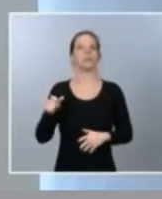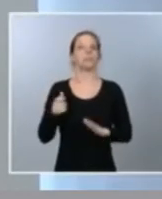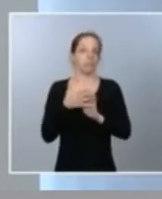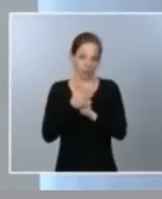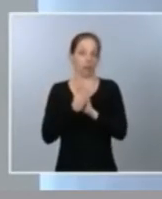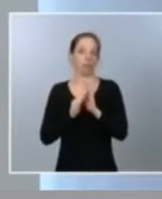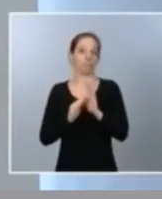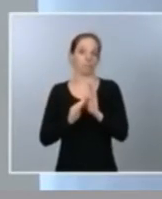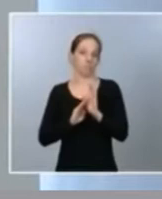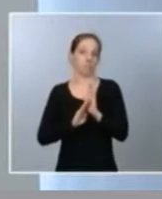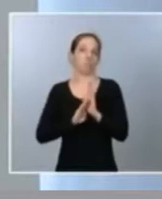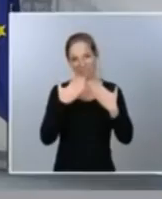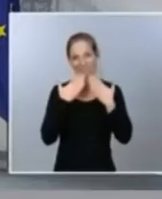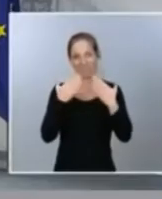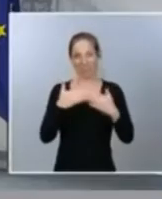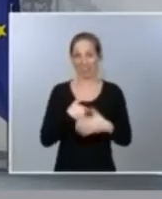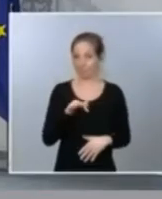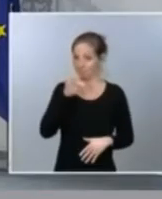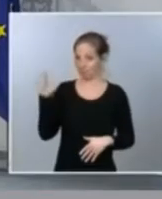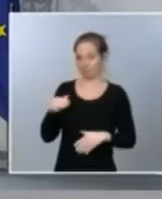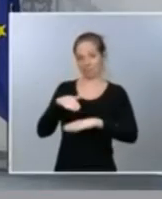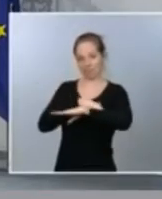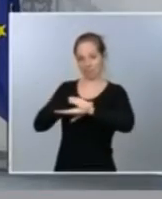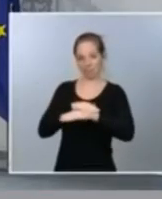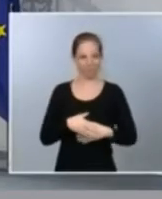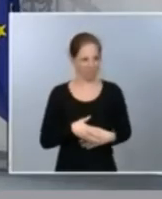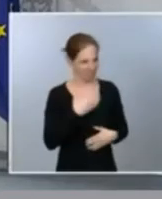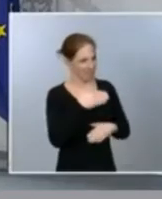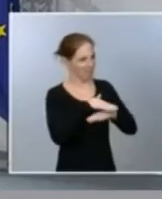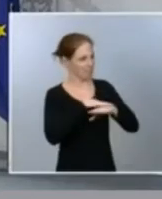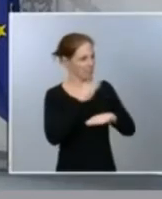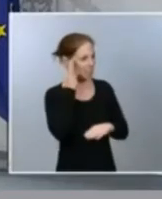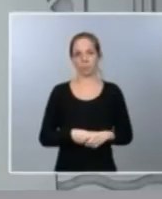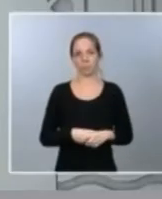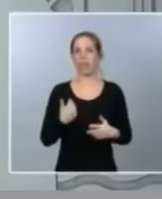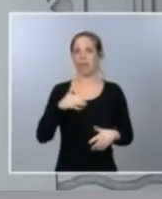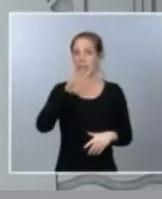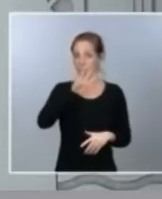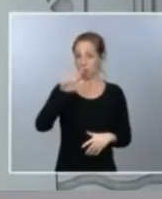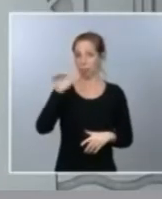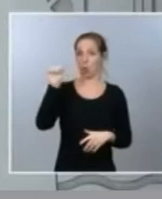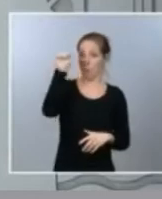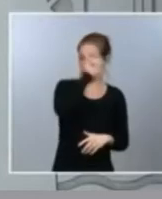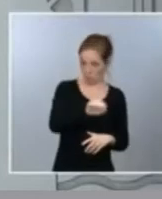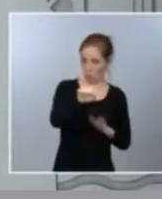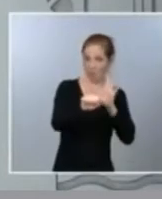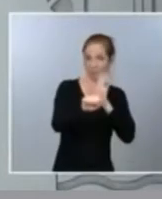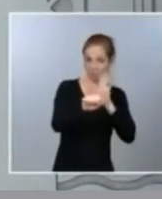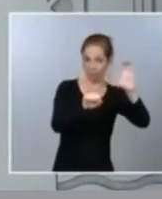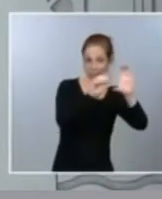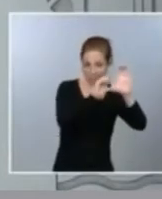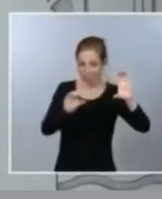varias deja el cargo de ministra de política territorial y función pública puesto que ocupará el primer secretario del psc miquel iceta